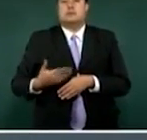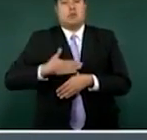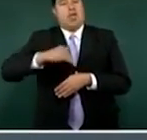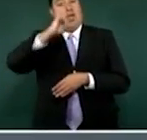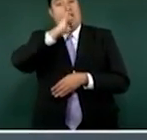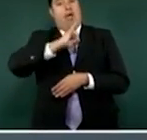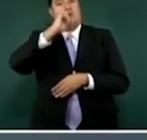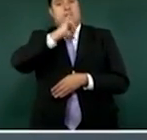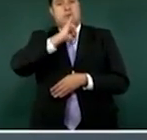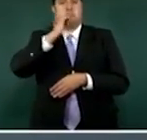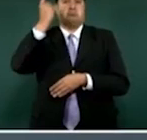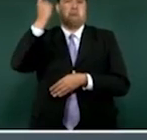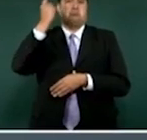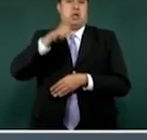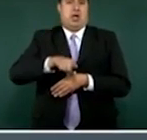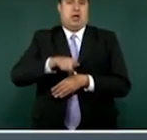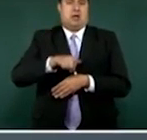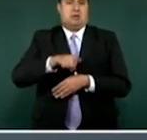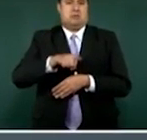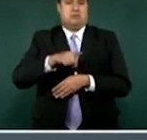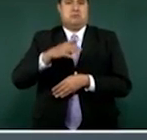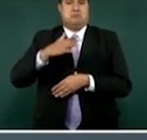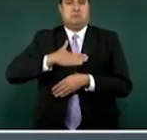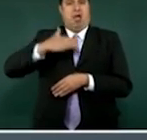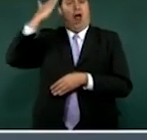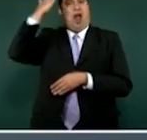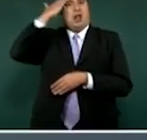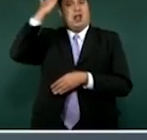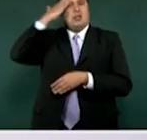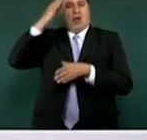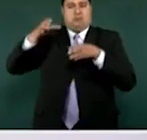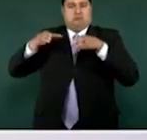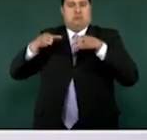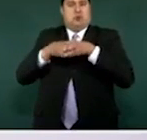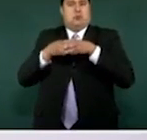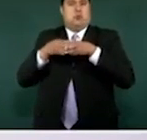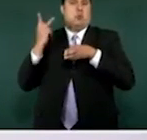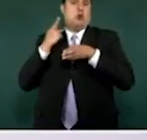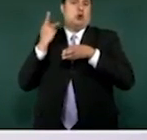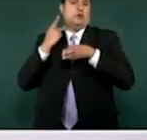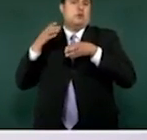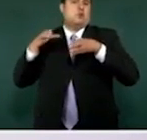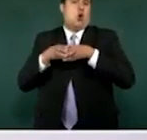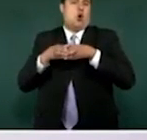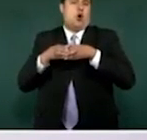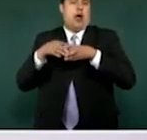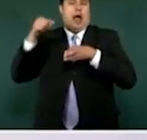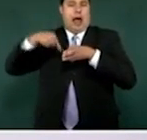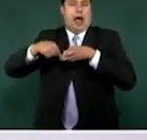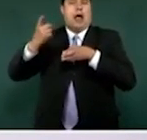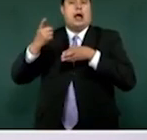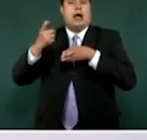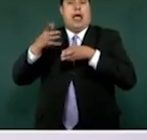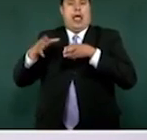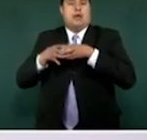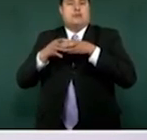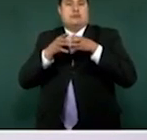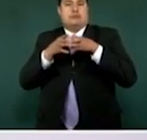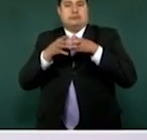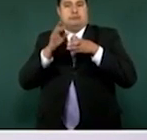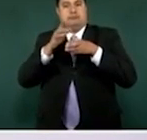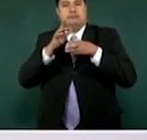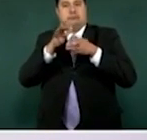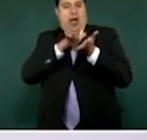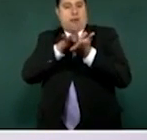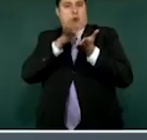jefe del partido que lo había llevado a la